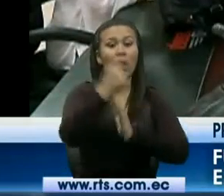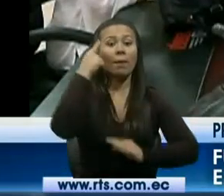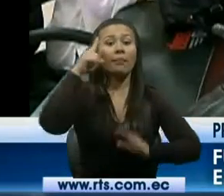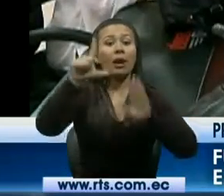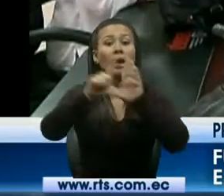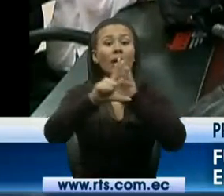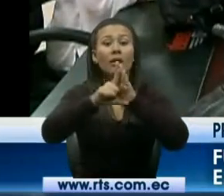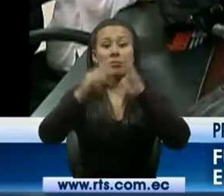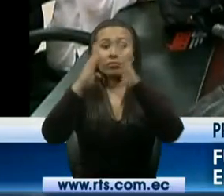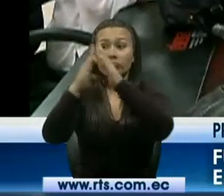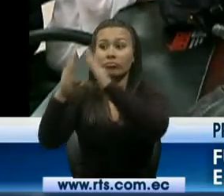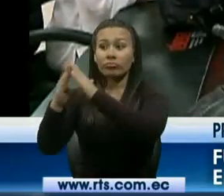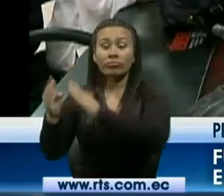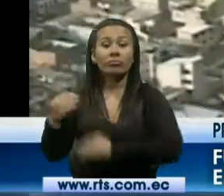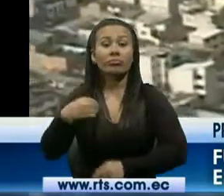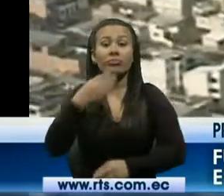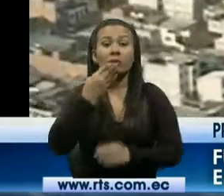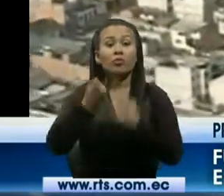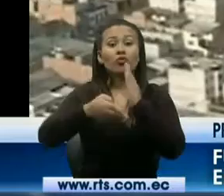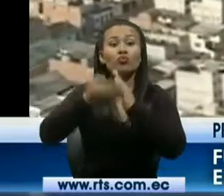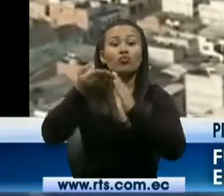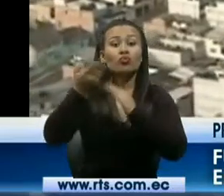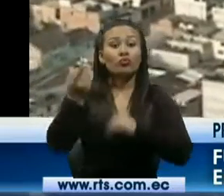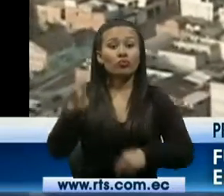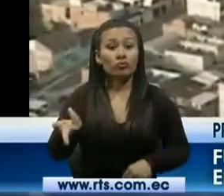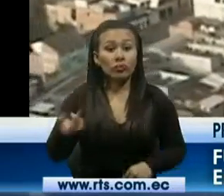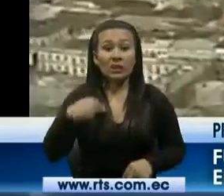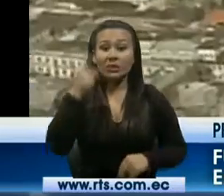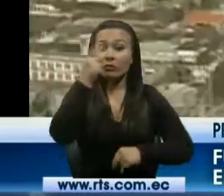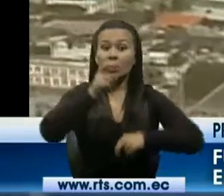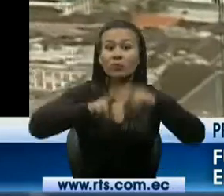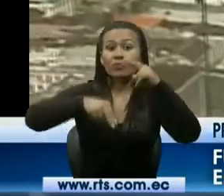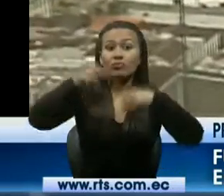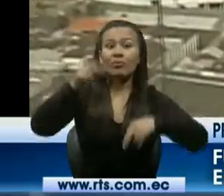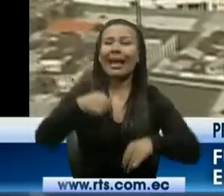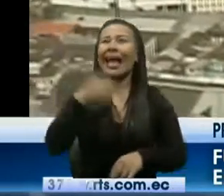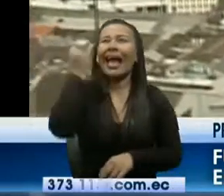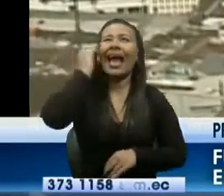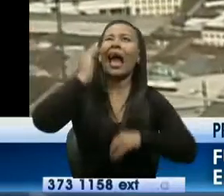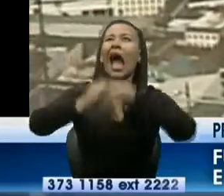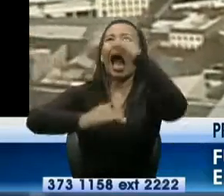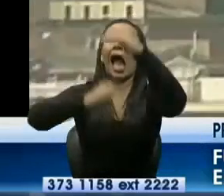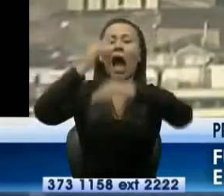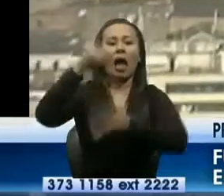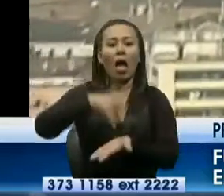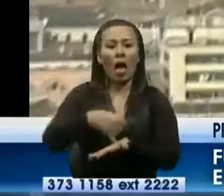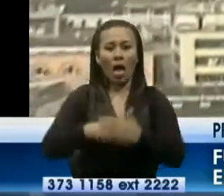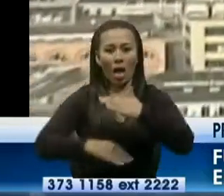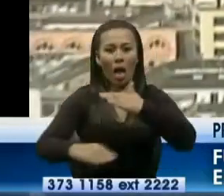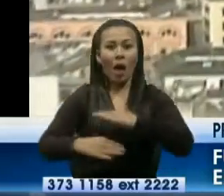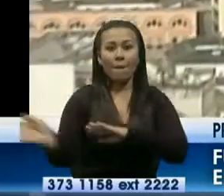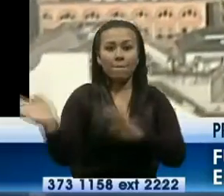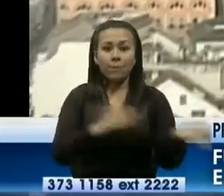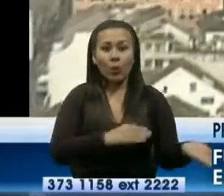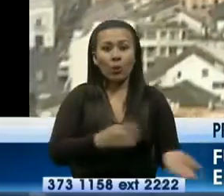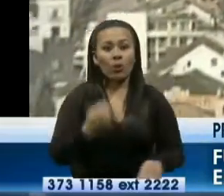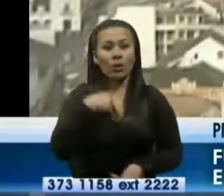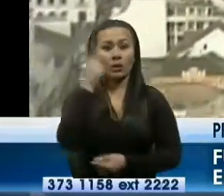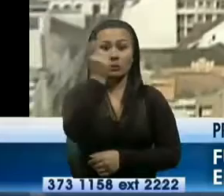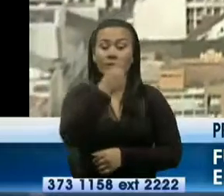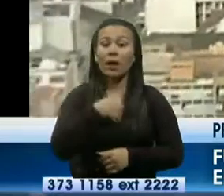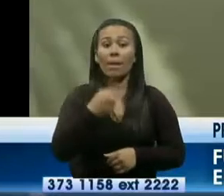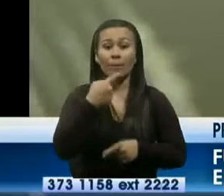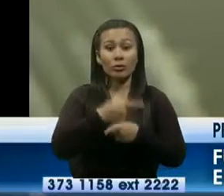mismo que contará con una superintendencia que supervise tanto al sector privado como al público. Según un informe de la Secretaría de Planificación y